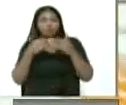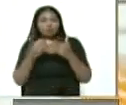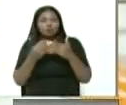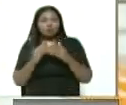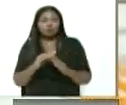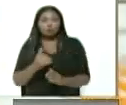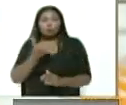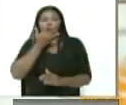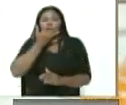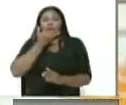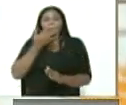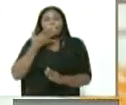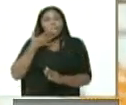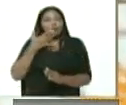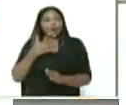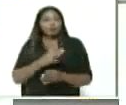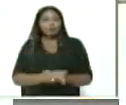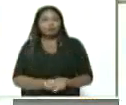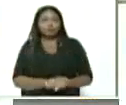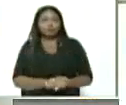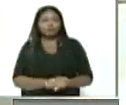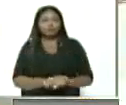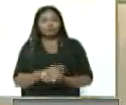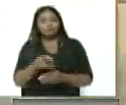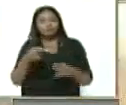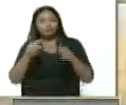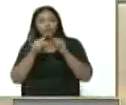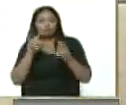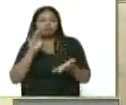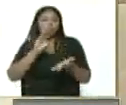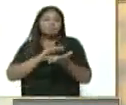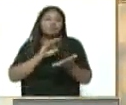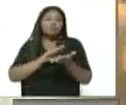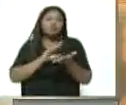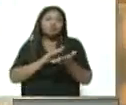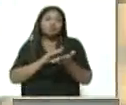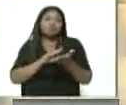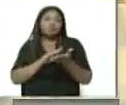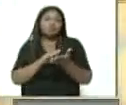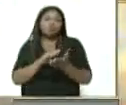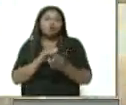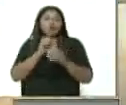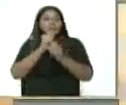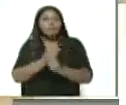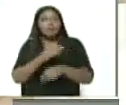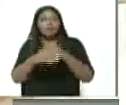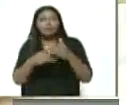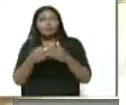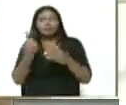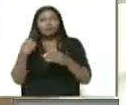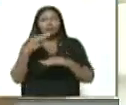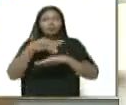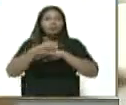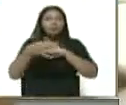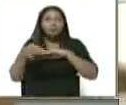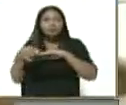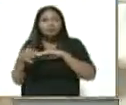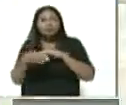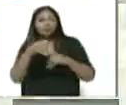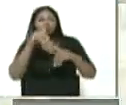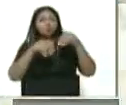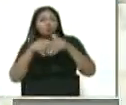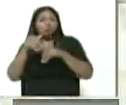fallara la lente parroquial del centro de recepción para bloquear tengo el test munícipes la junta electoral municipal